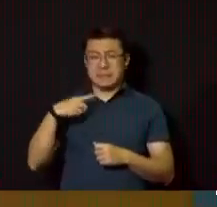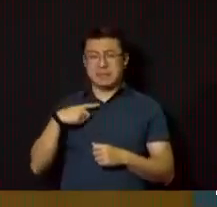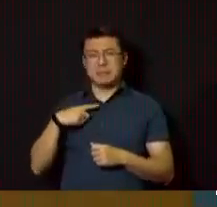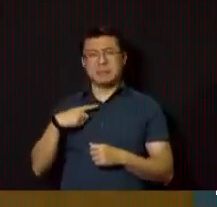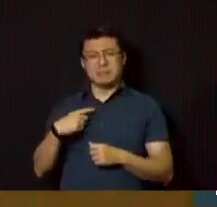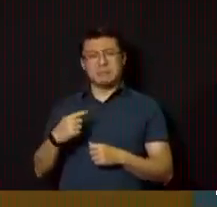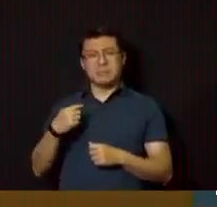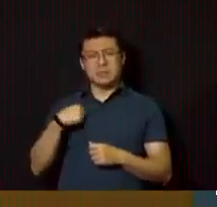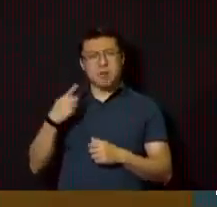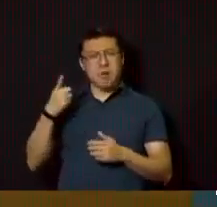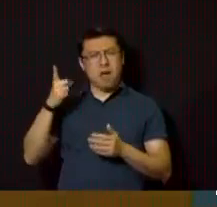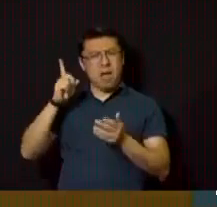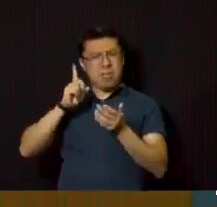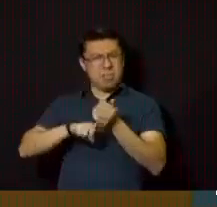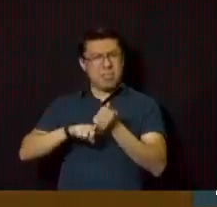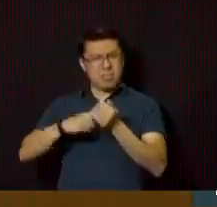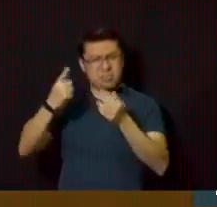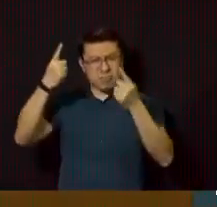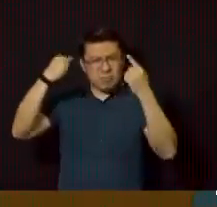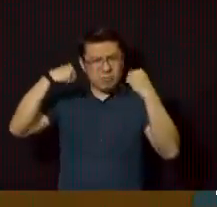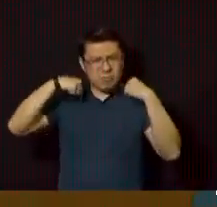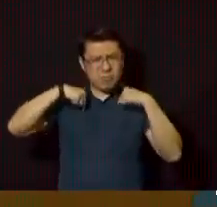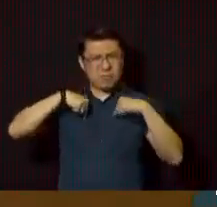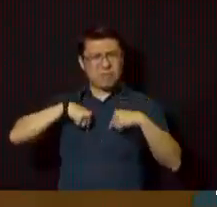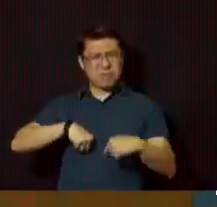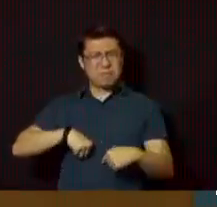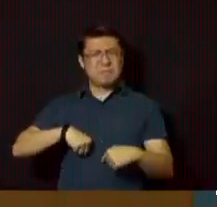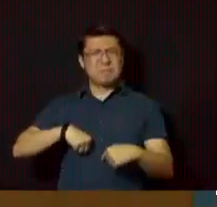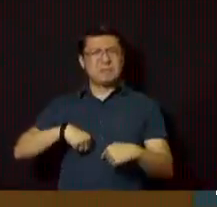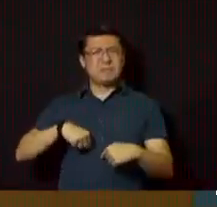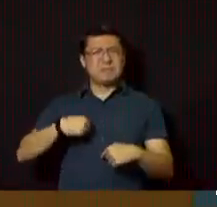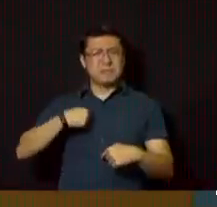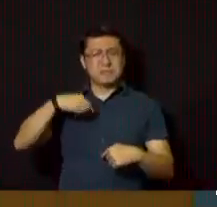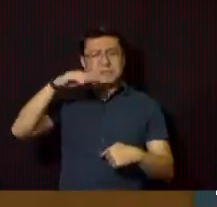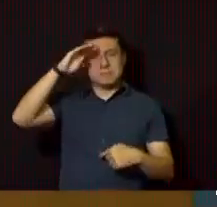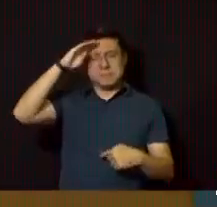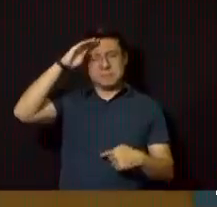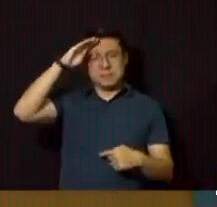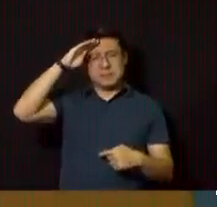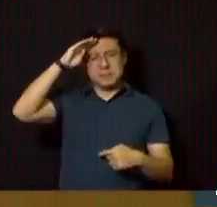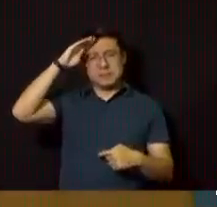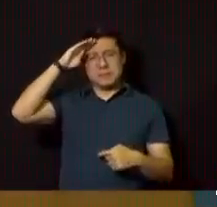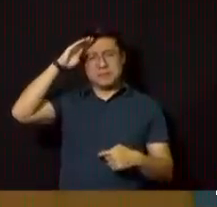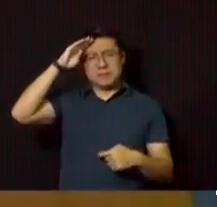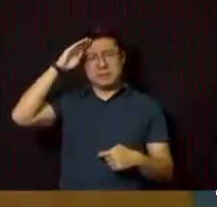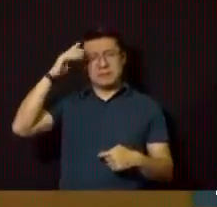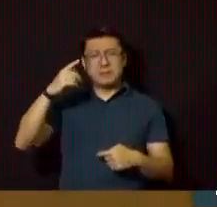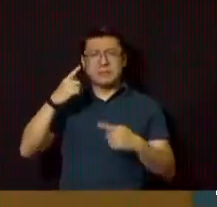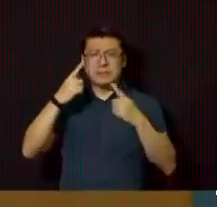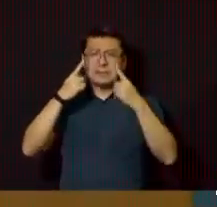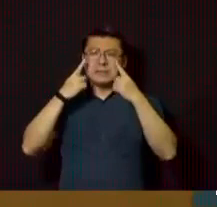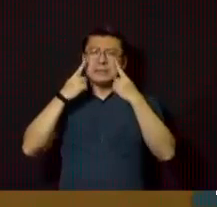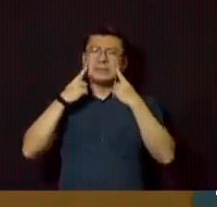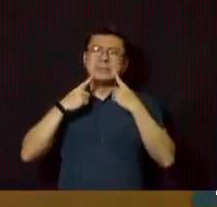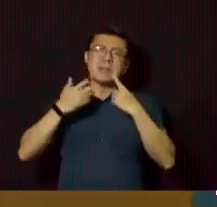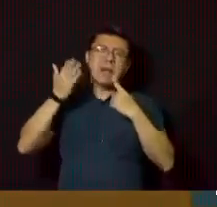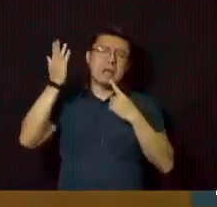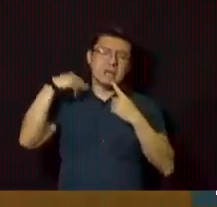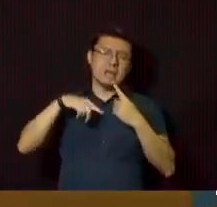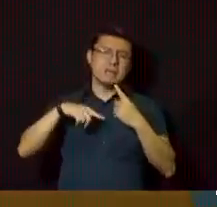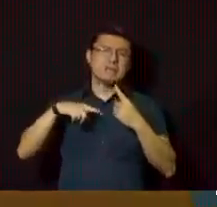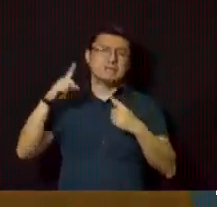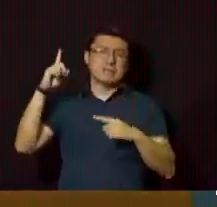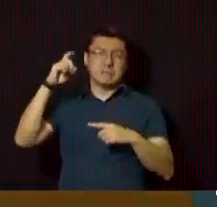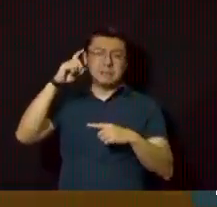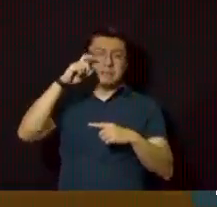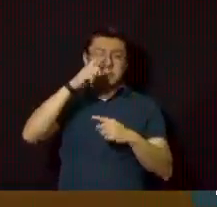mí, digo, porque, no sé, digo, a veces me pongo a llorar por lo difícil que fue, ¿no? Pero hoy